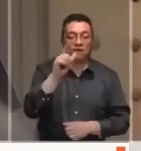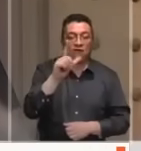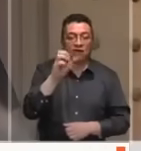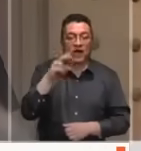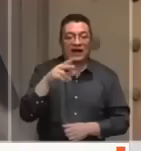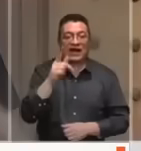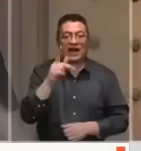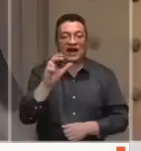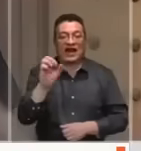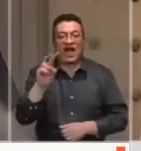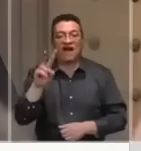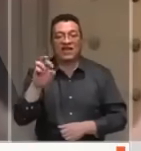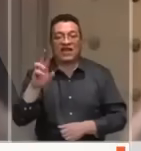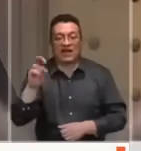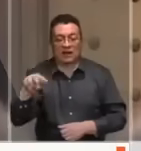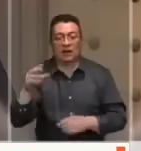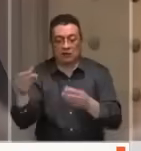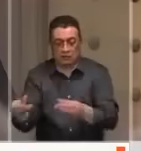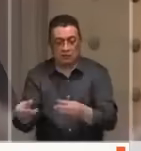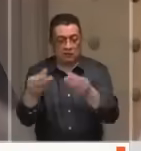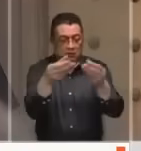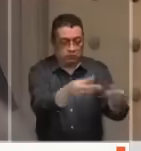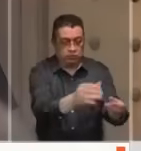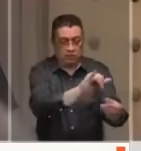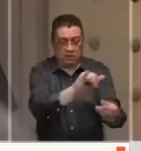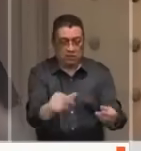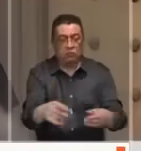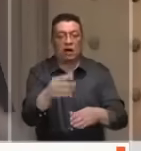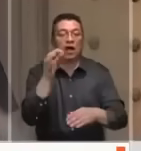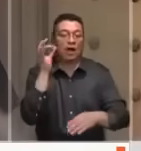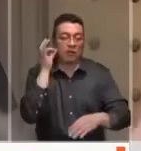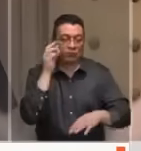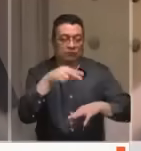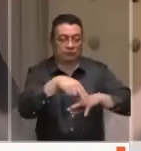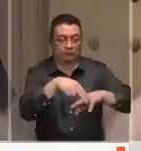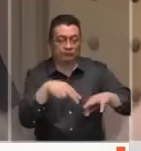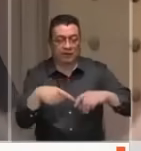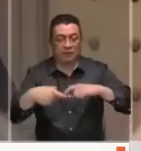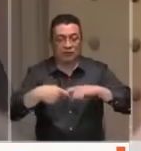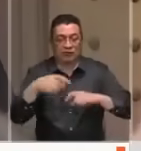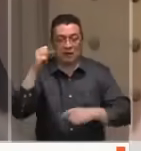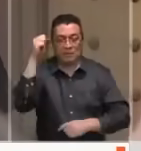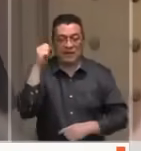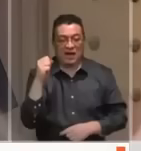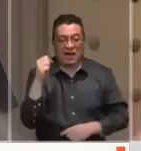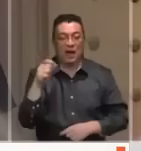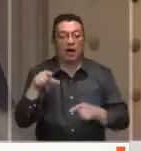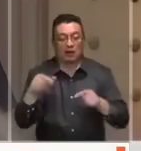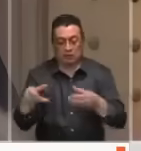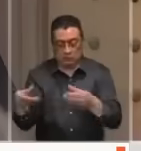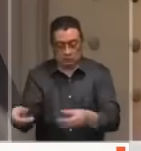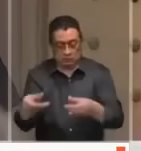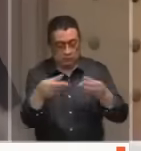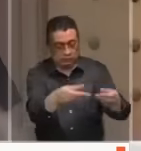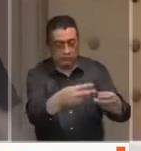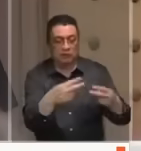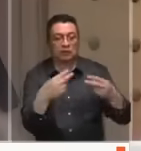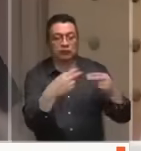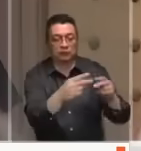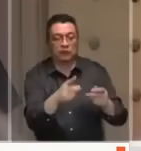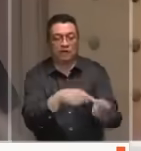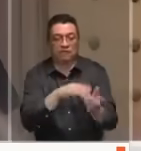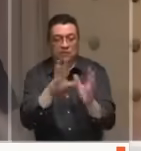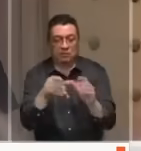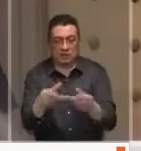entregará a la señora Cecilia Morel Montes. Este emblema acompañará a la familia.